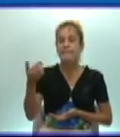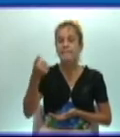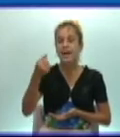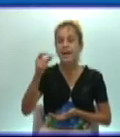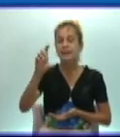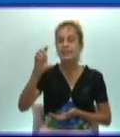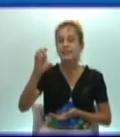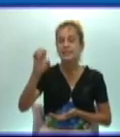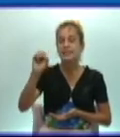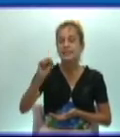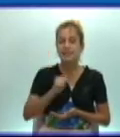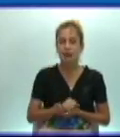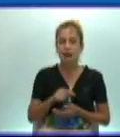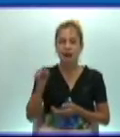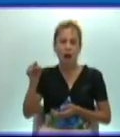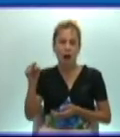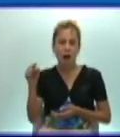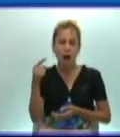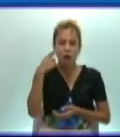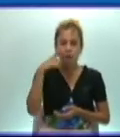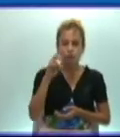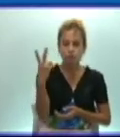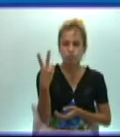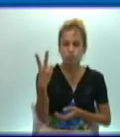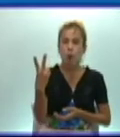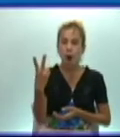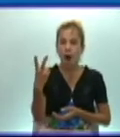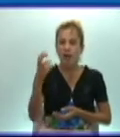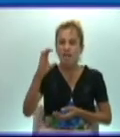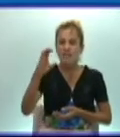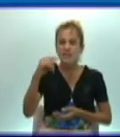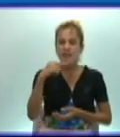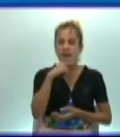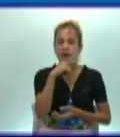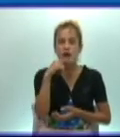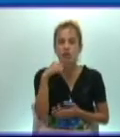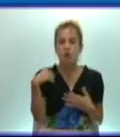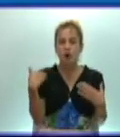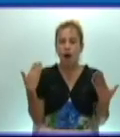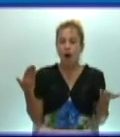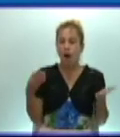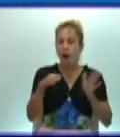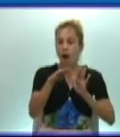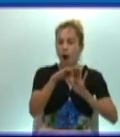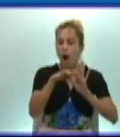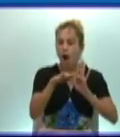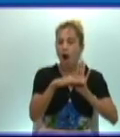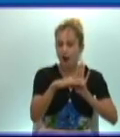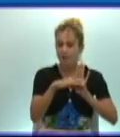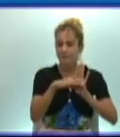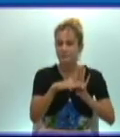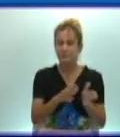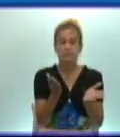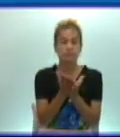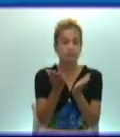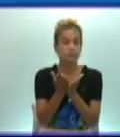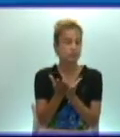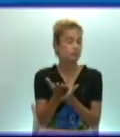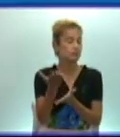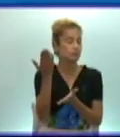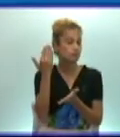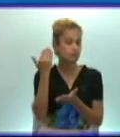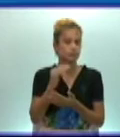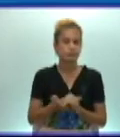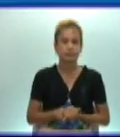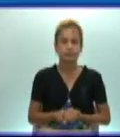rojo la letra C, ya que esto corresponde a otra regla ortográfica que estudiamos en el